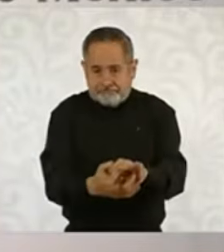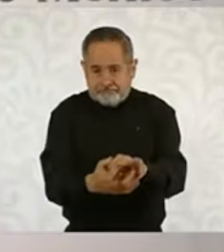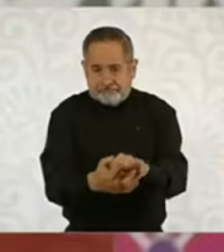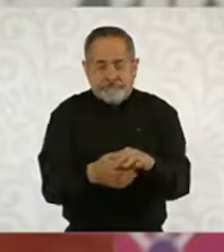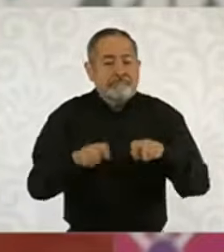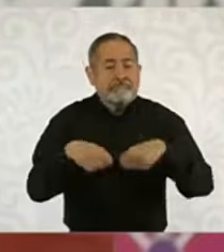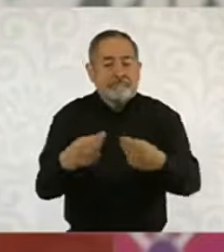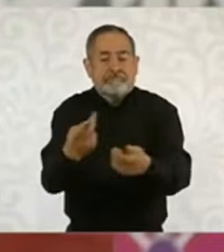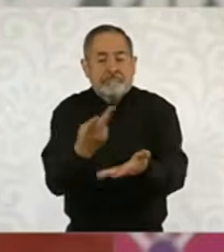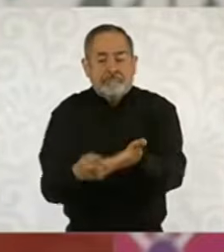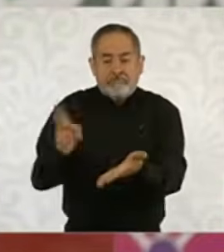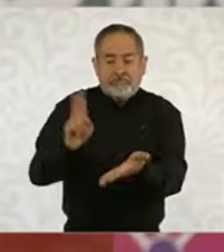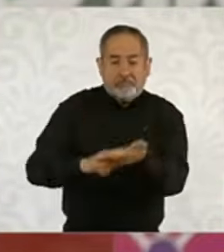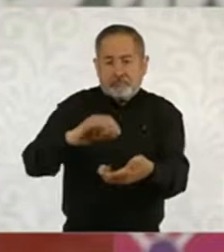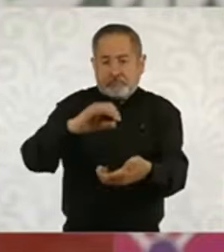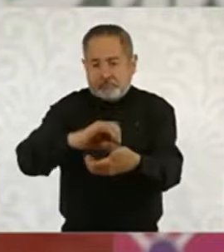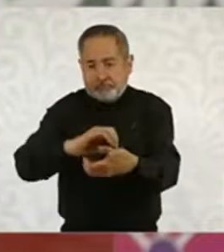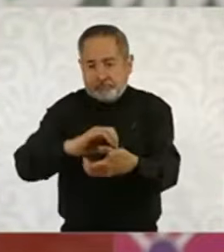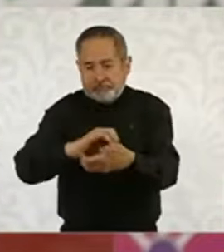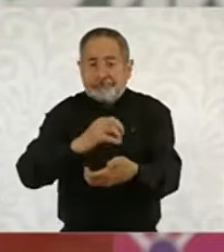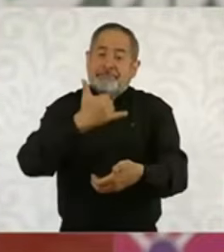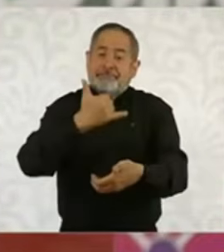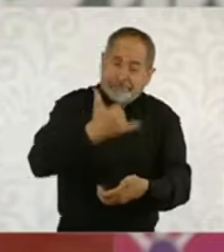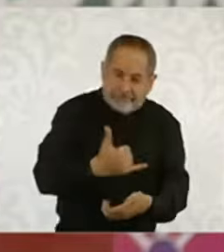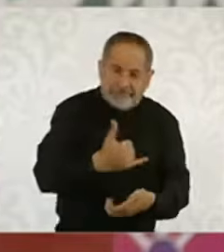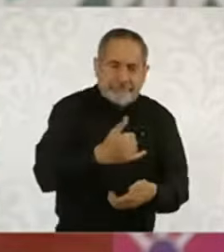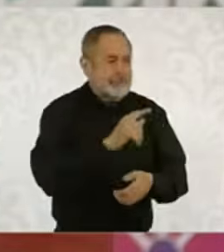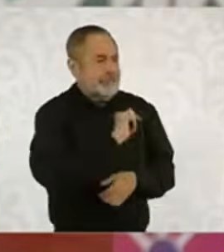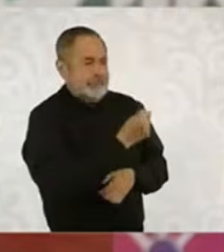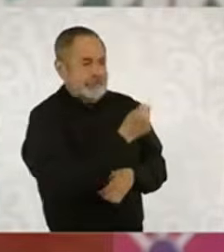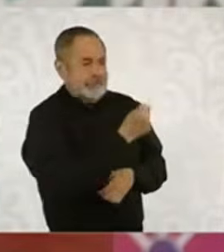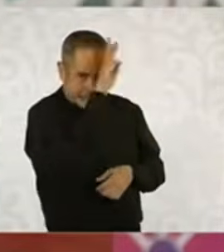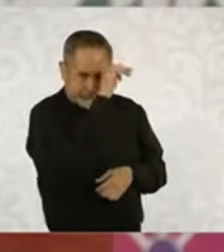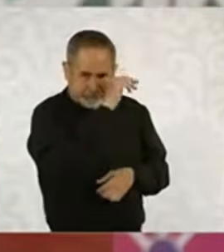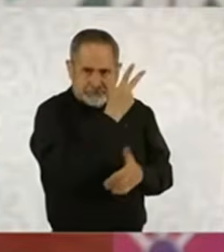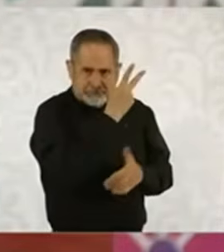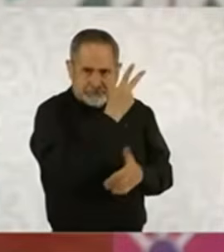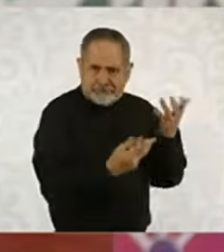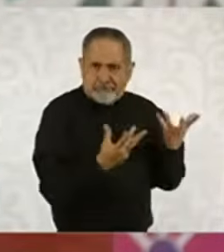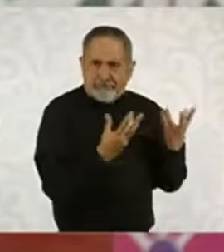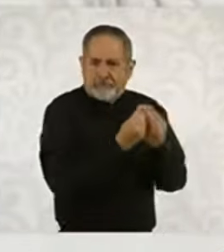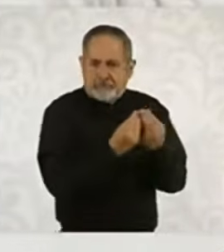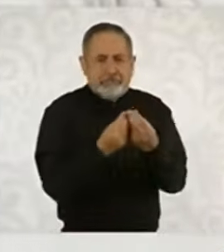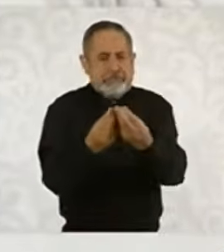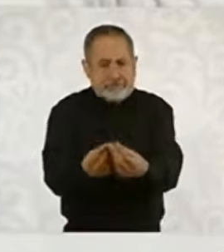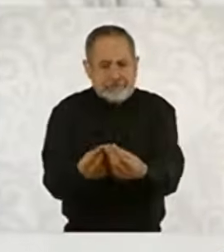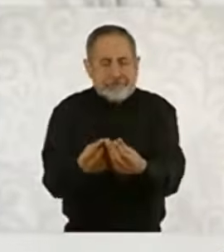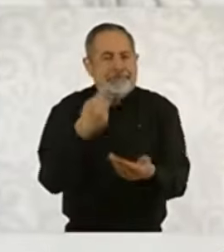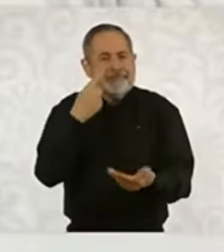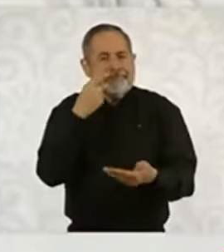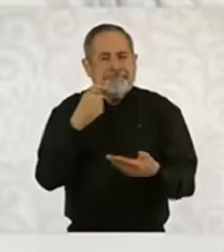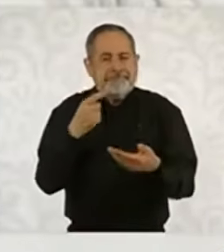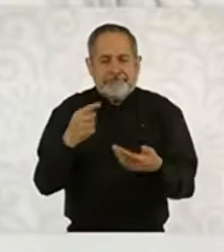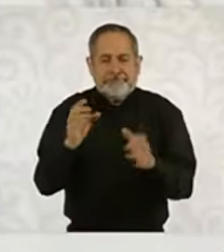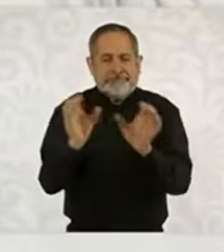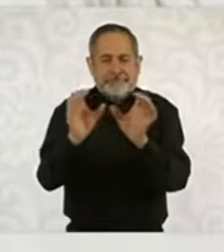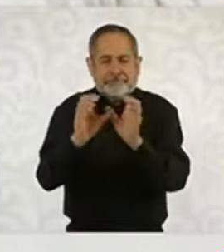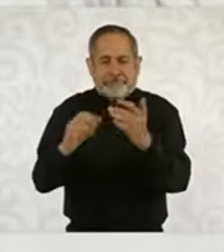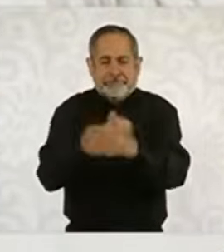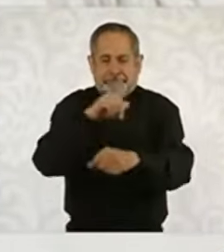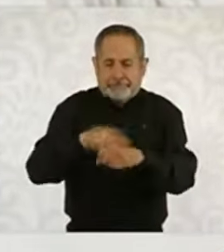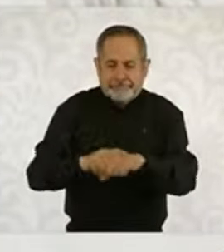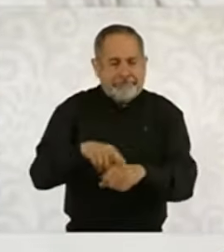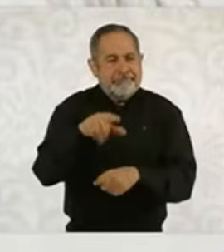a su certificado de bachillerato. Entonces salen, digamos, con el certificado nacional de bachillerato y además